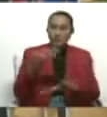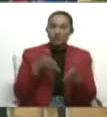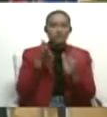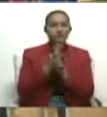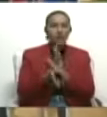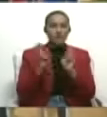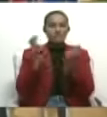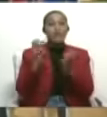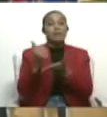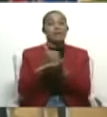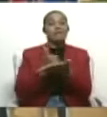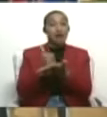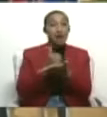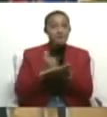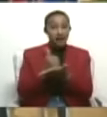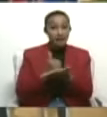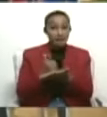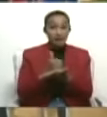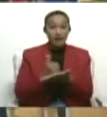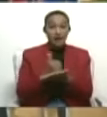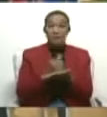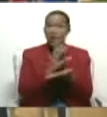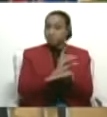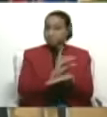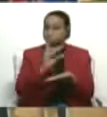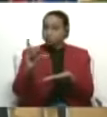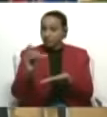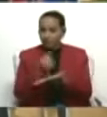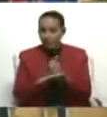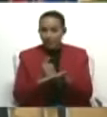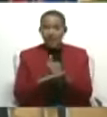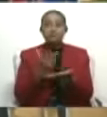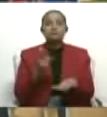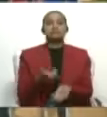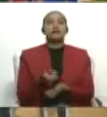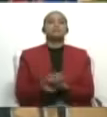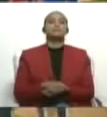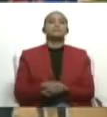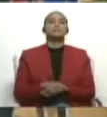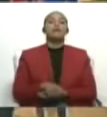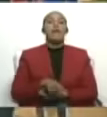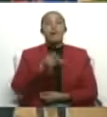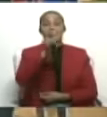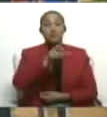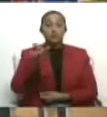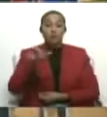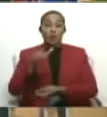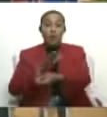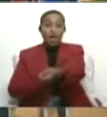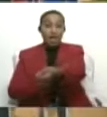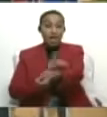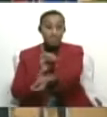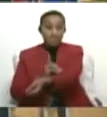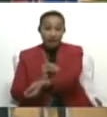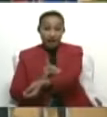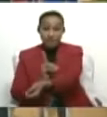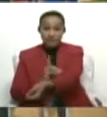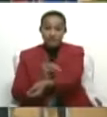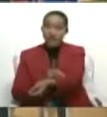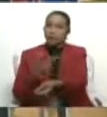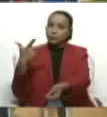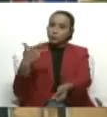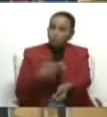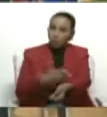farmacéutica, el suministro de insulina para nuestros pacientes diabéticos, la instalación